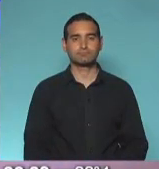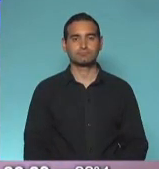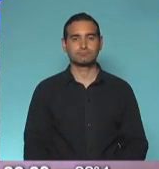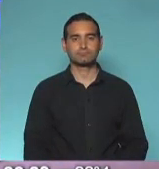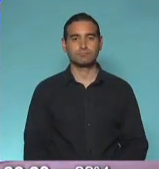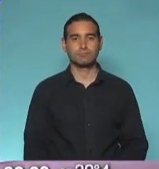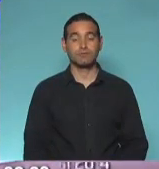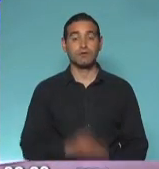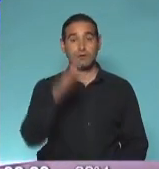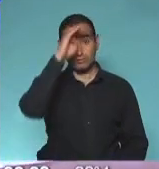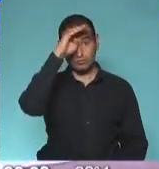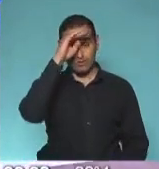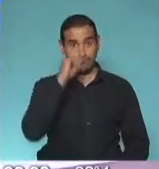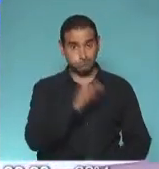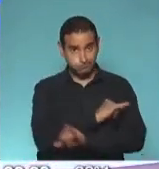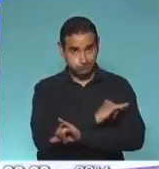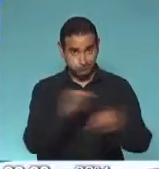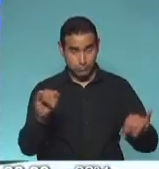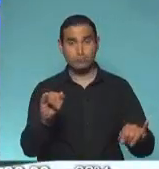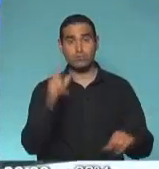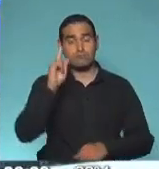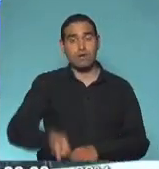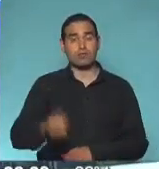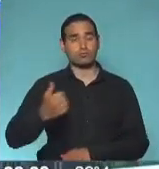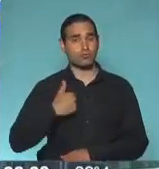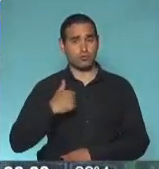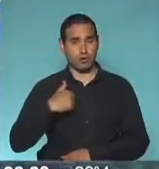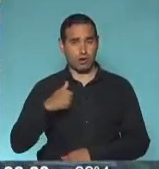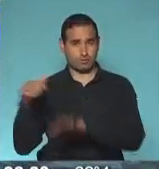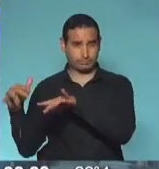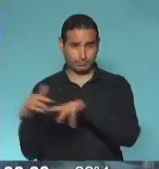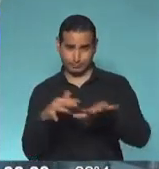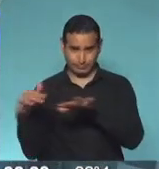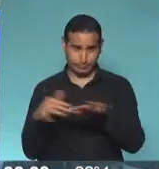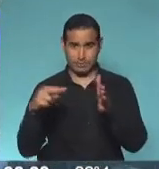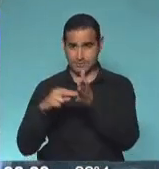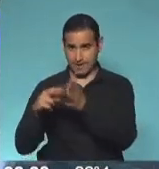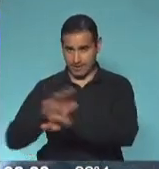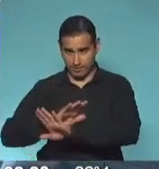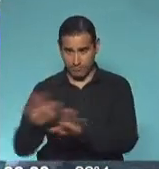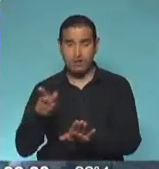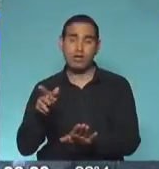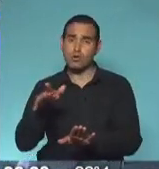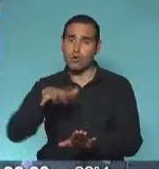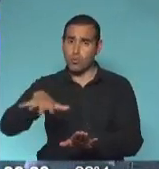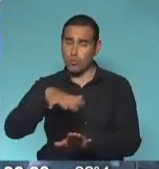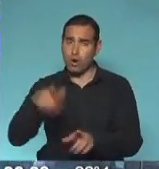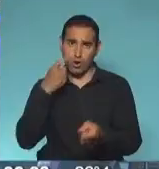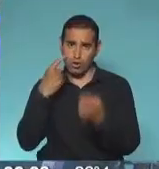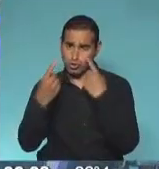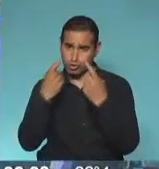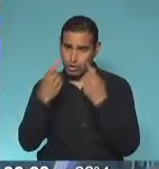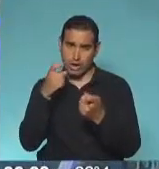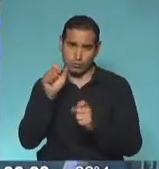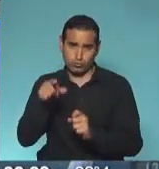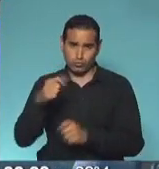el anuncio de Donald Trump de que retiraría a las tropas del nordeste de Siria, una zona controlada por milicias